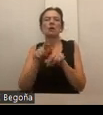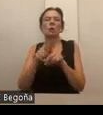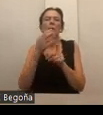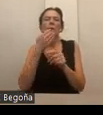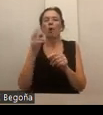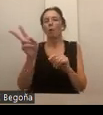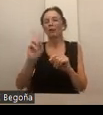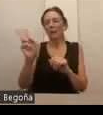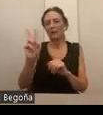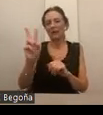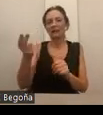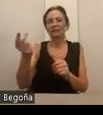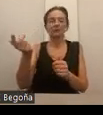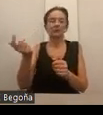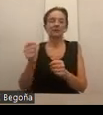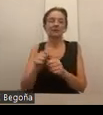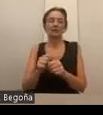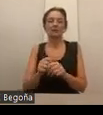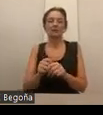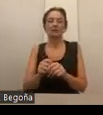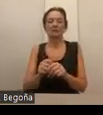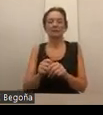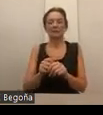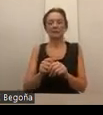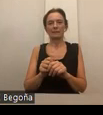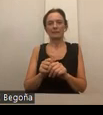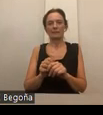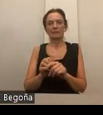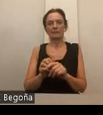productos antioxidantes que tengamos, pero en